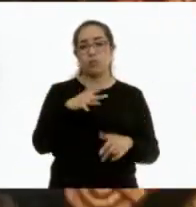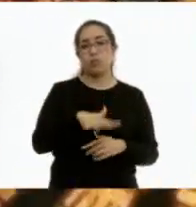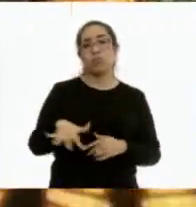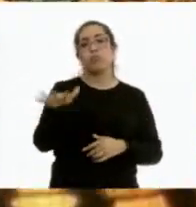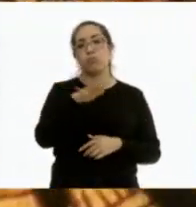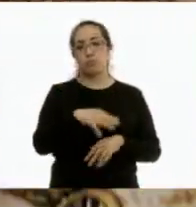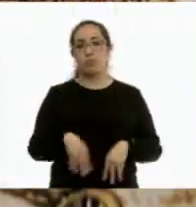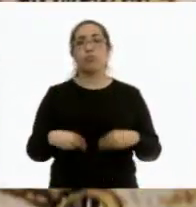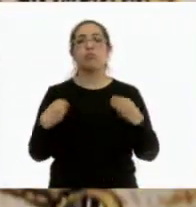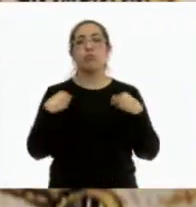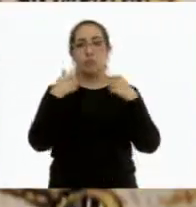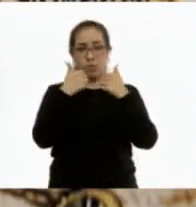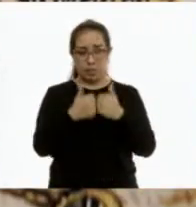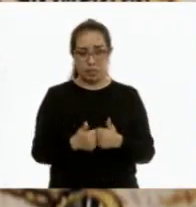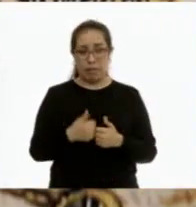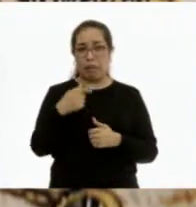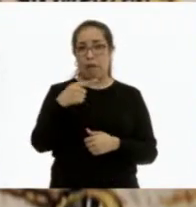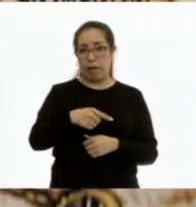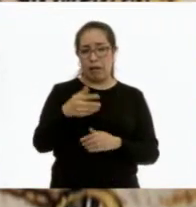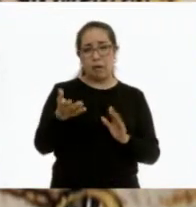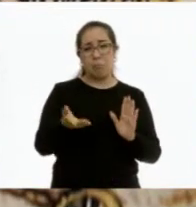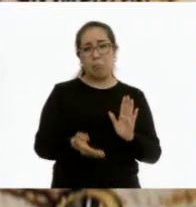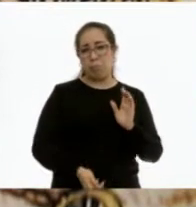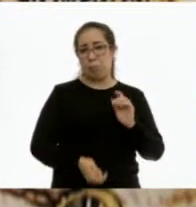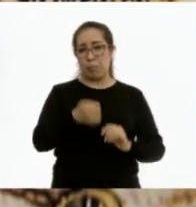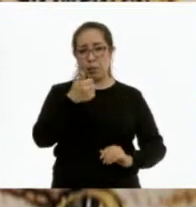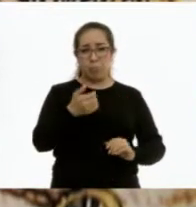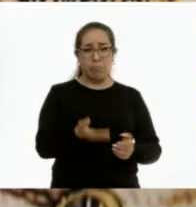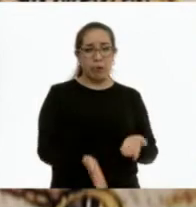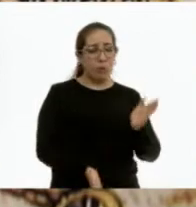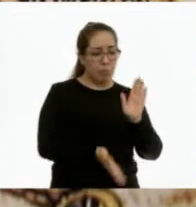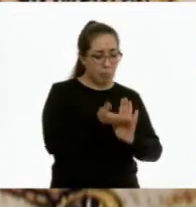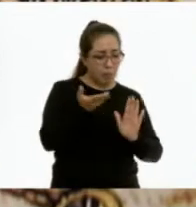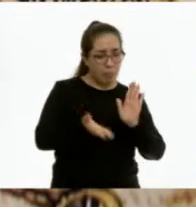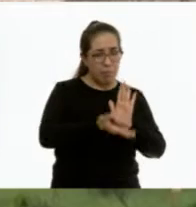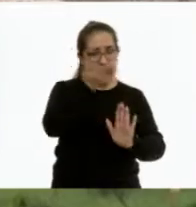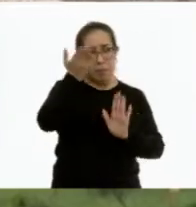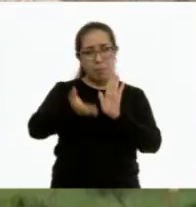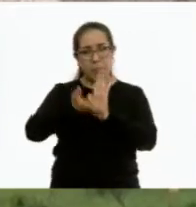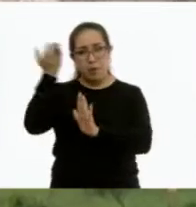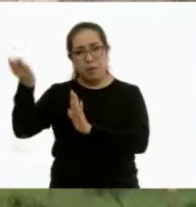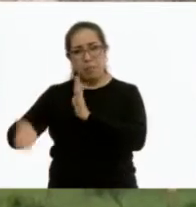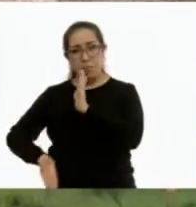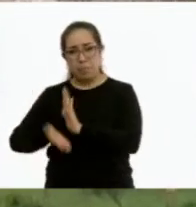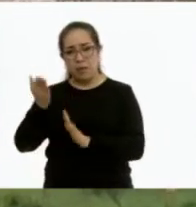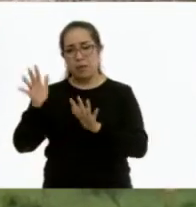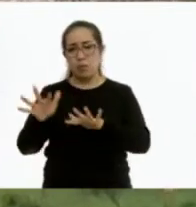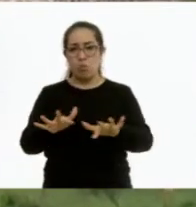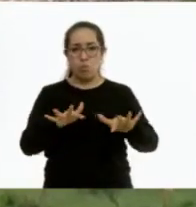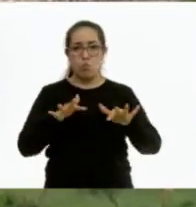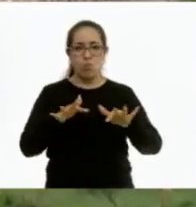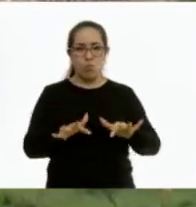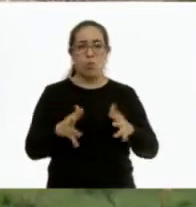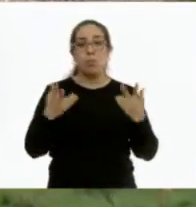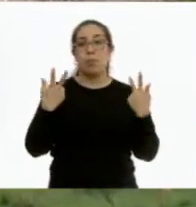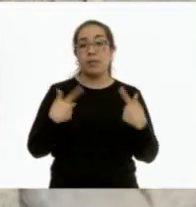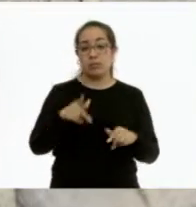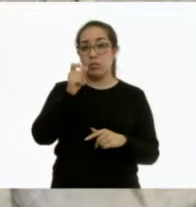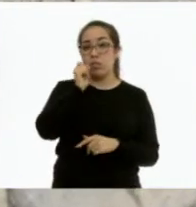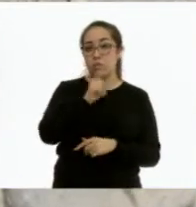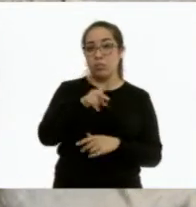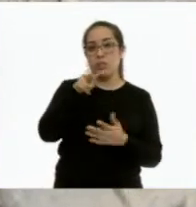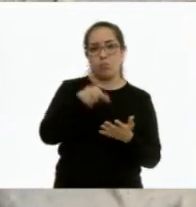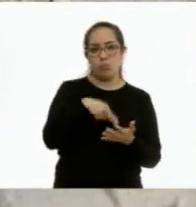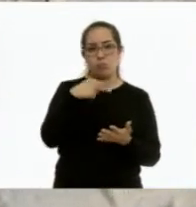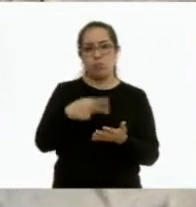Sus primeros edificios dieron cuenta de la intensa actividad militar que la distinguió. El de los danzantes, por ejemplo, estaba rodeado